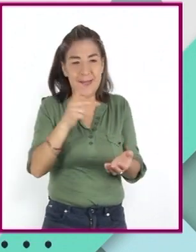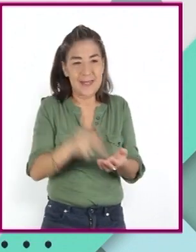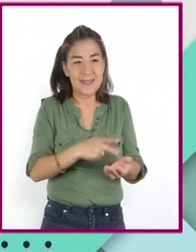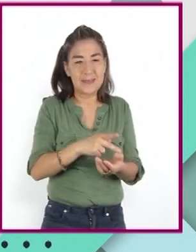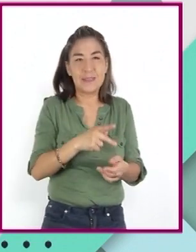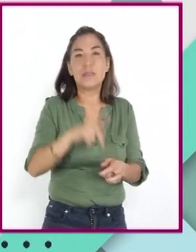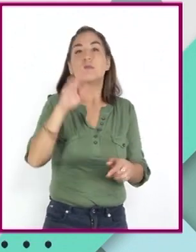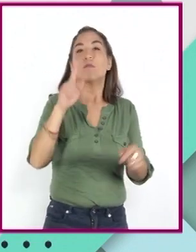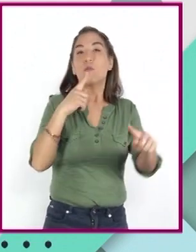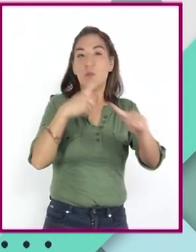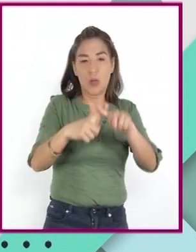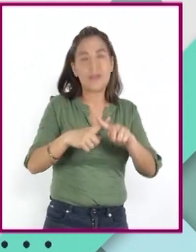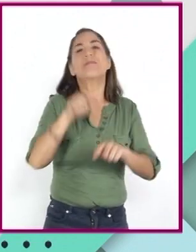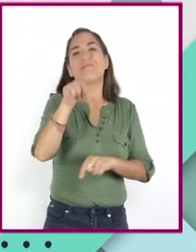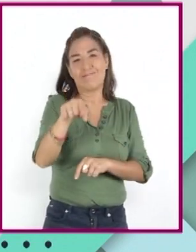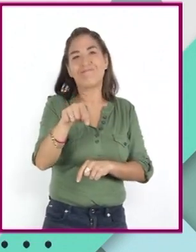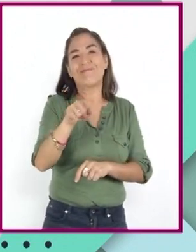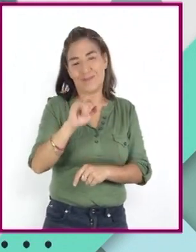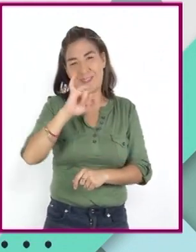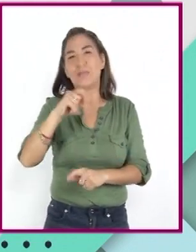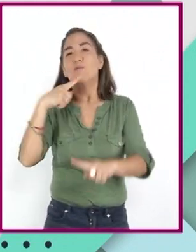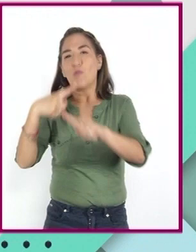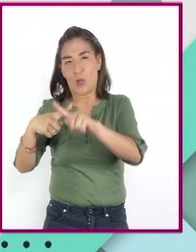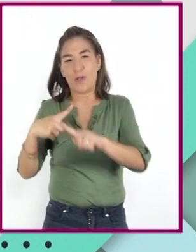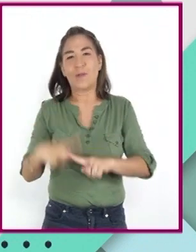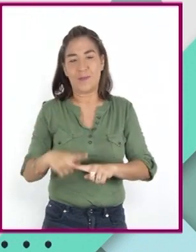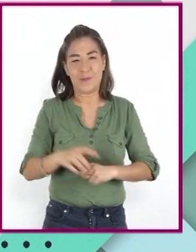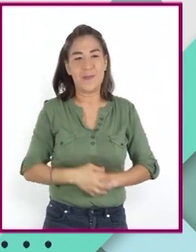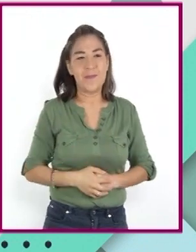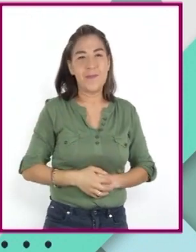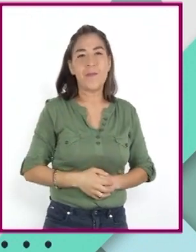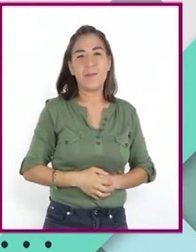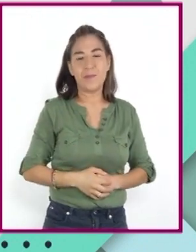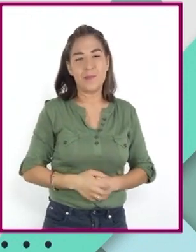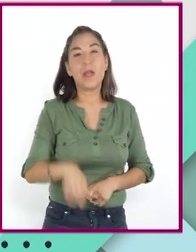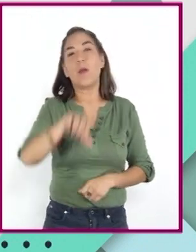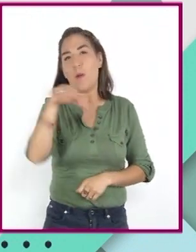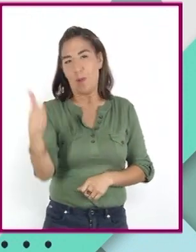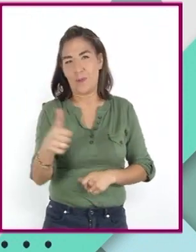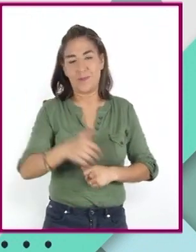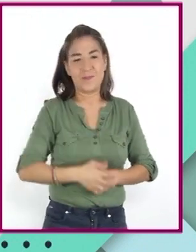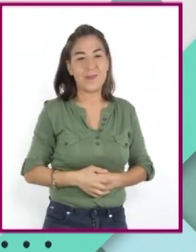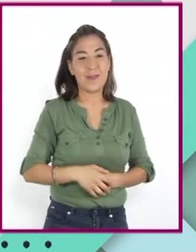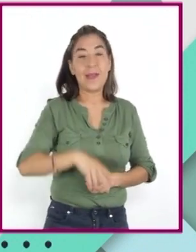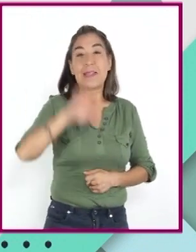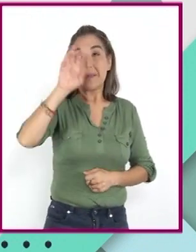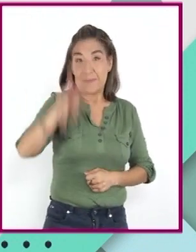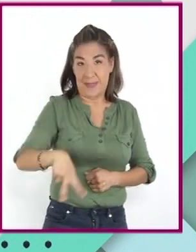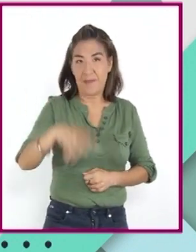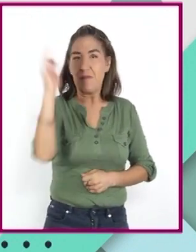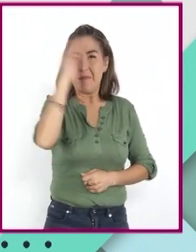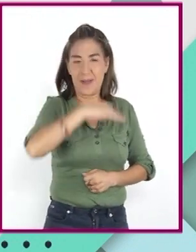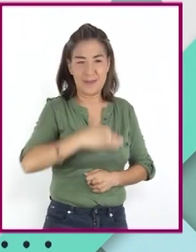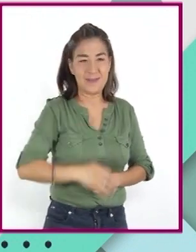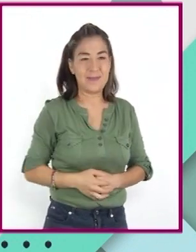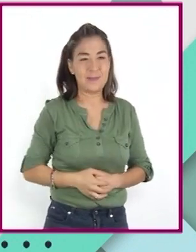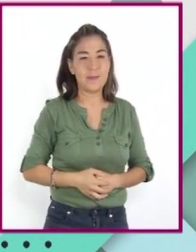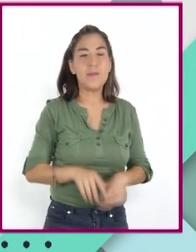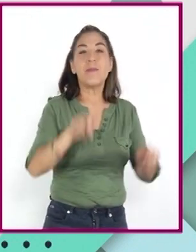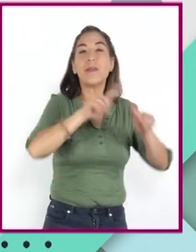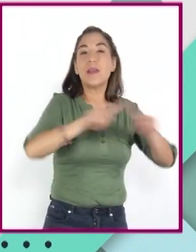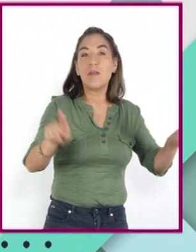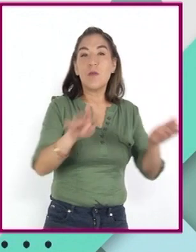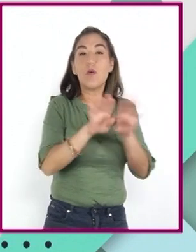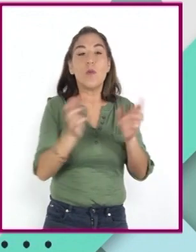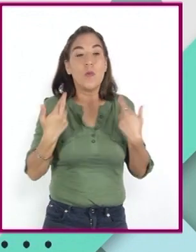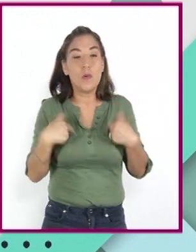una multiplicación. ¿Cierto o falso? La diferencia entre una